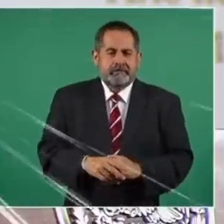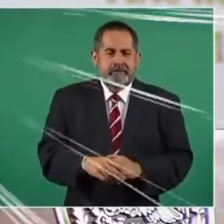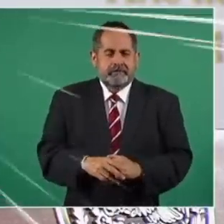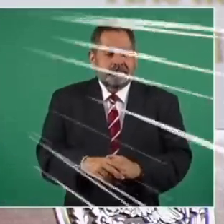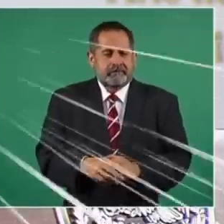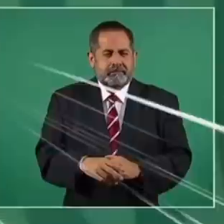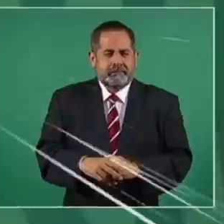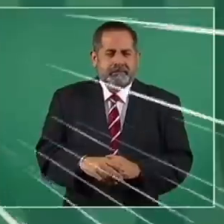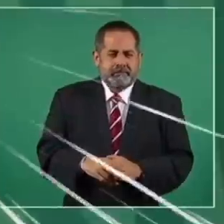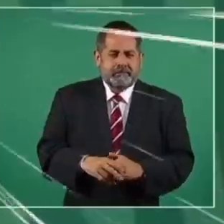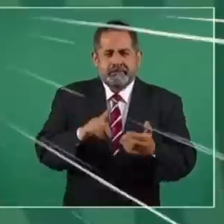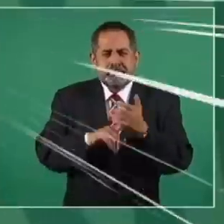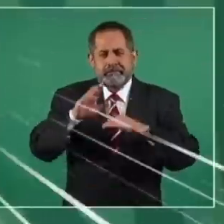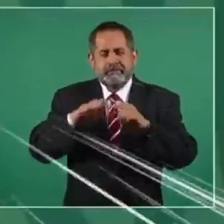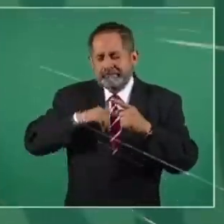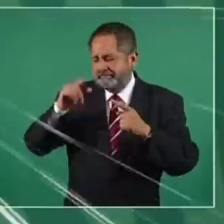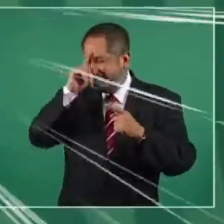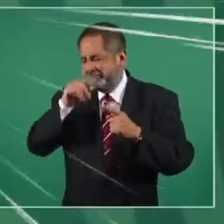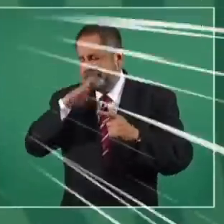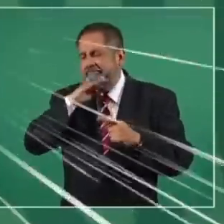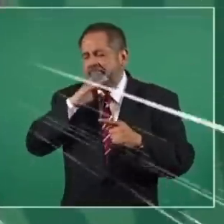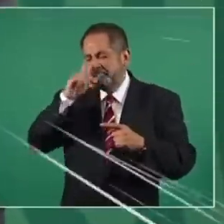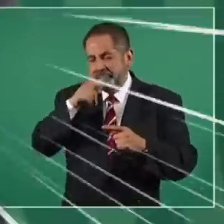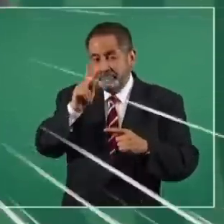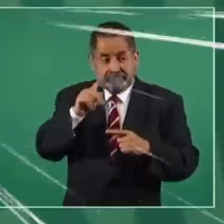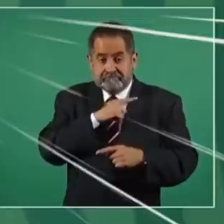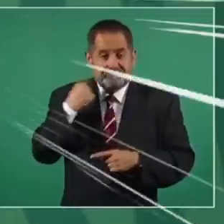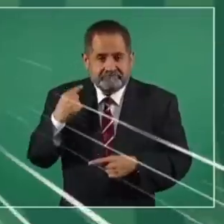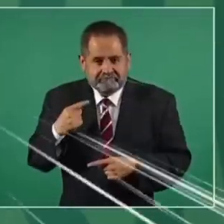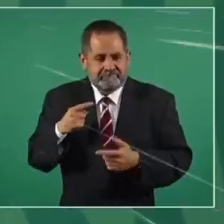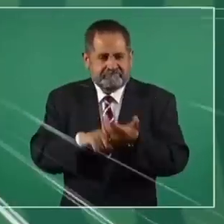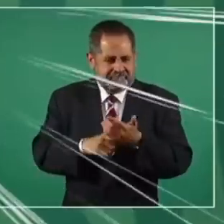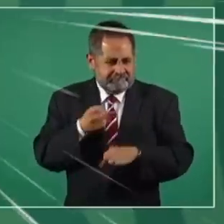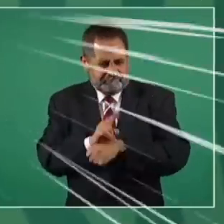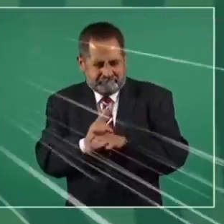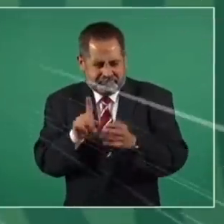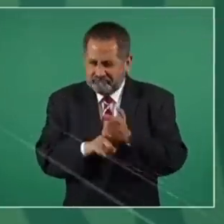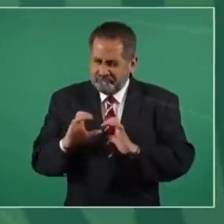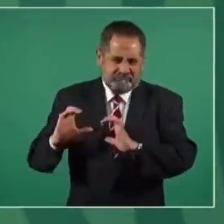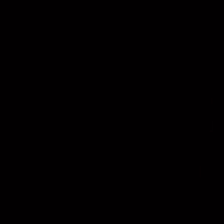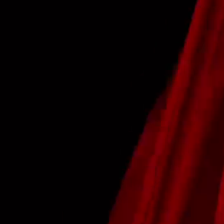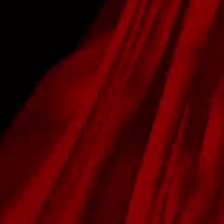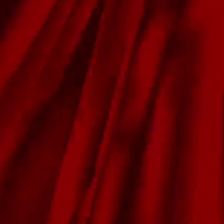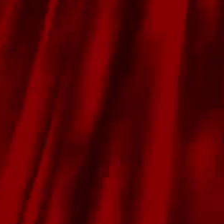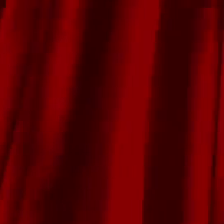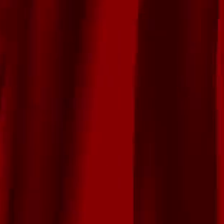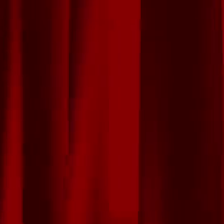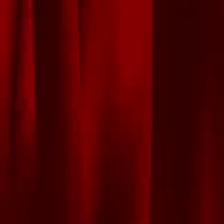me pasen un strike y hasta me pueden ponchar. Pero estoy bateando arriba de 300.